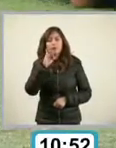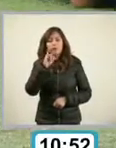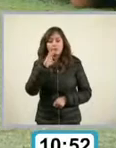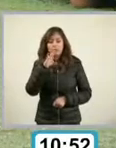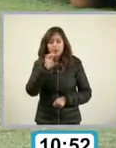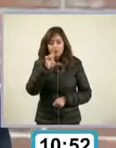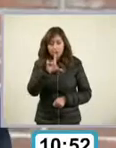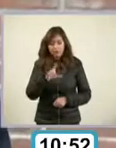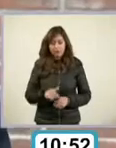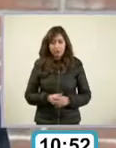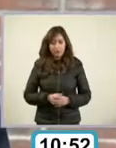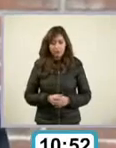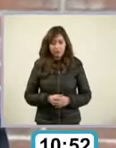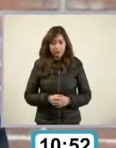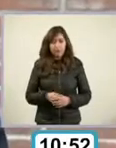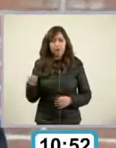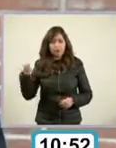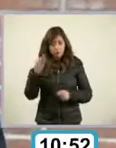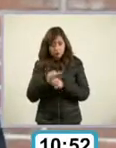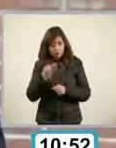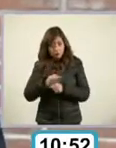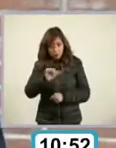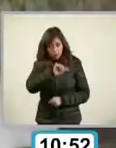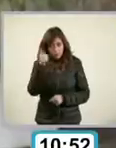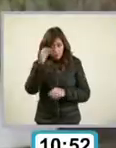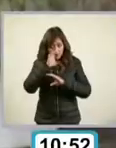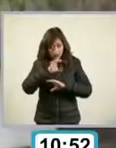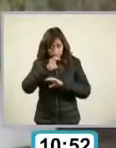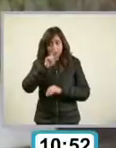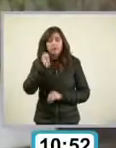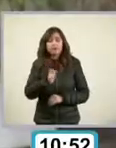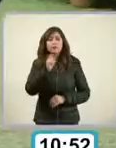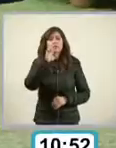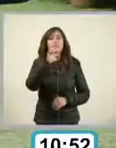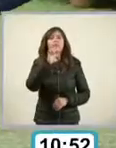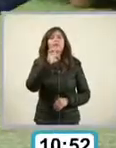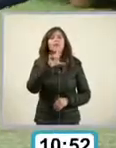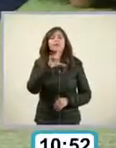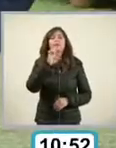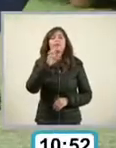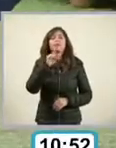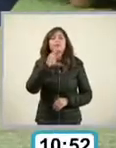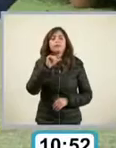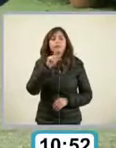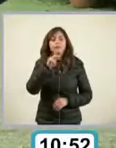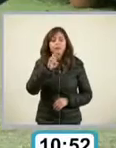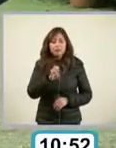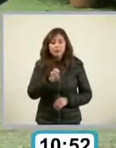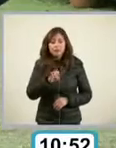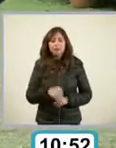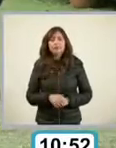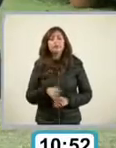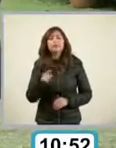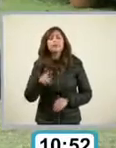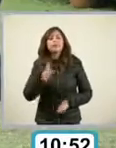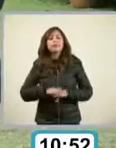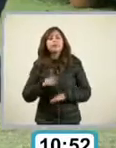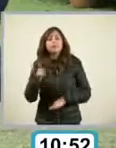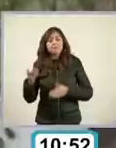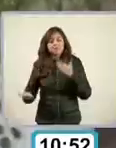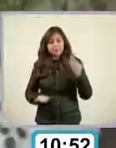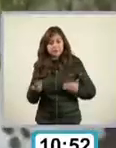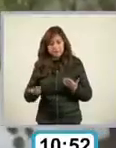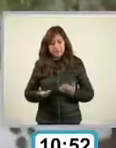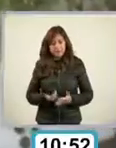Oye, Sara, y ahorita nos vas a interpretar otro tema que se titula El Escape. El Escape, que ese sí es como que más guapachoso, por